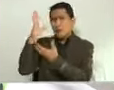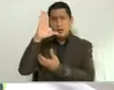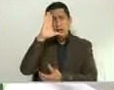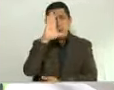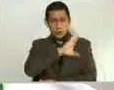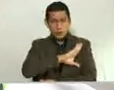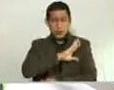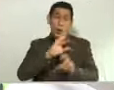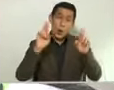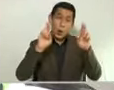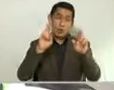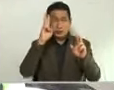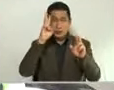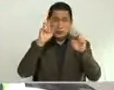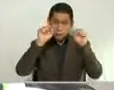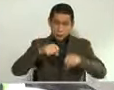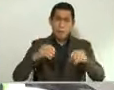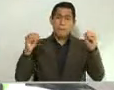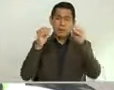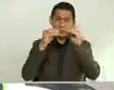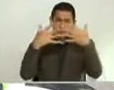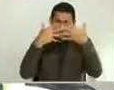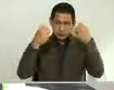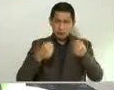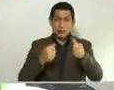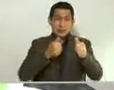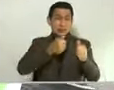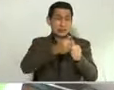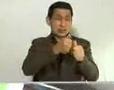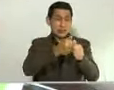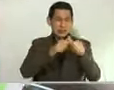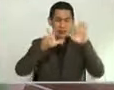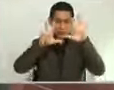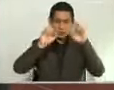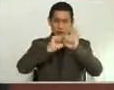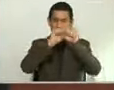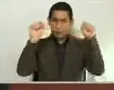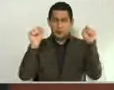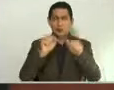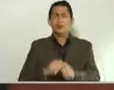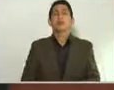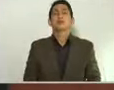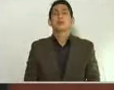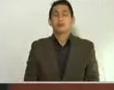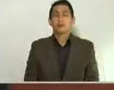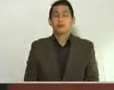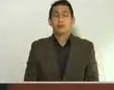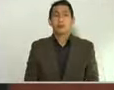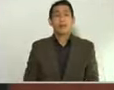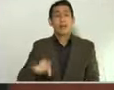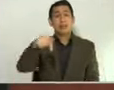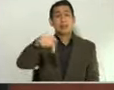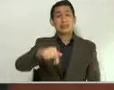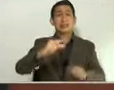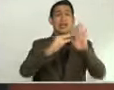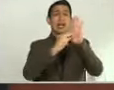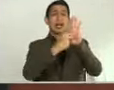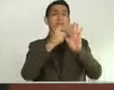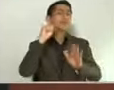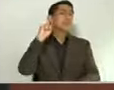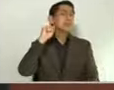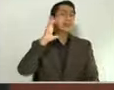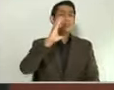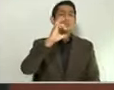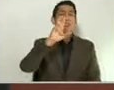ser detenidos. Faltan 11 minutos para las 8, 11 minutos y las 8 de la mañana en Radio Cristal, la emisora más popular del país. Y